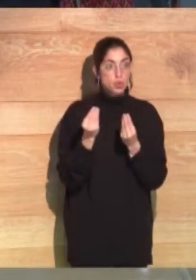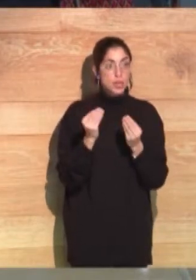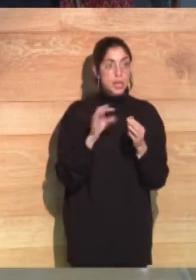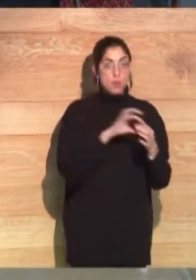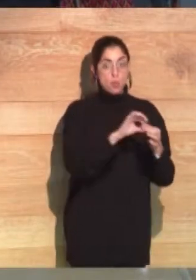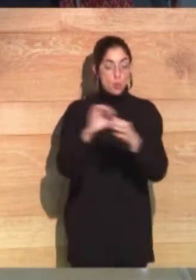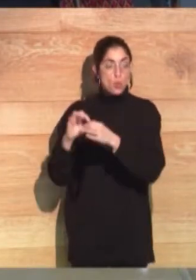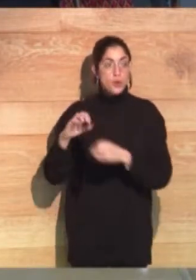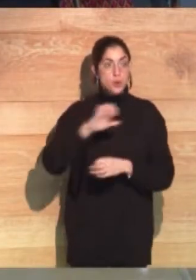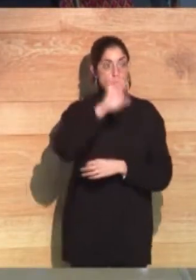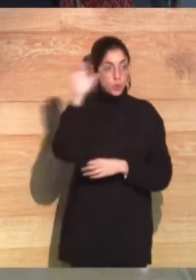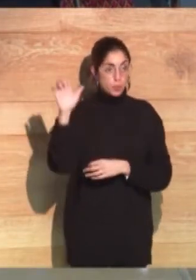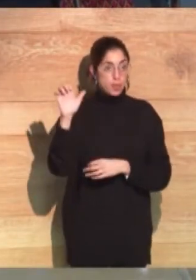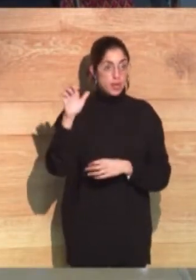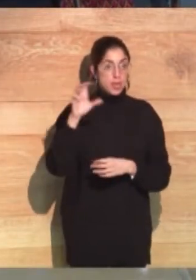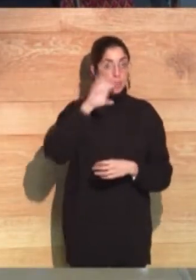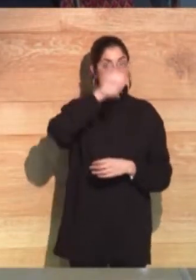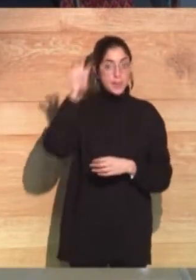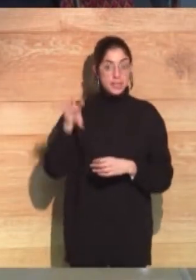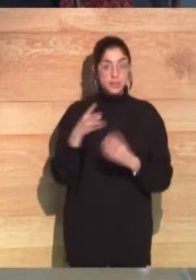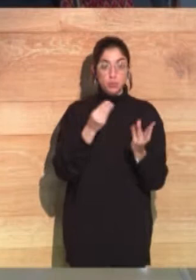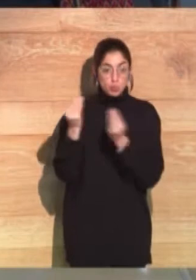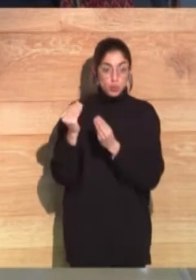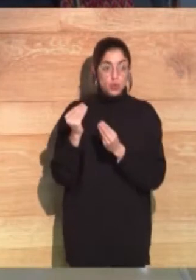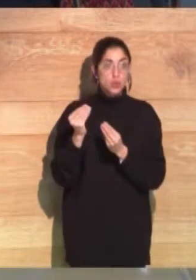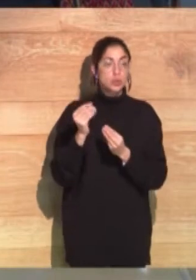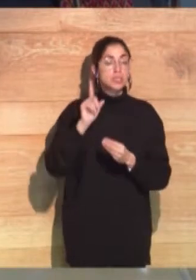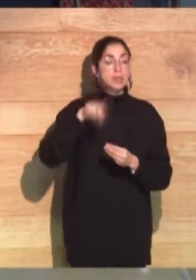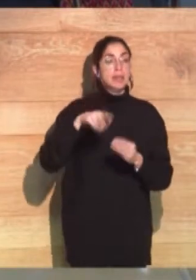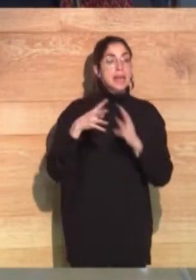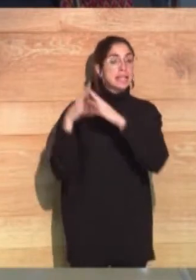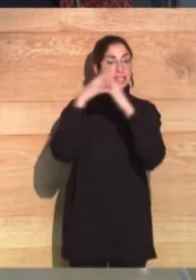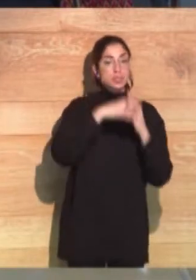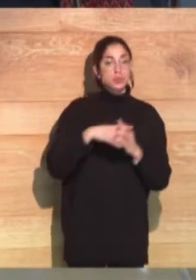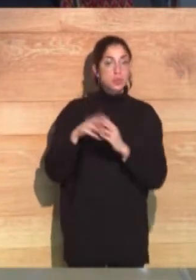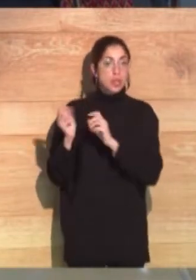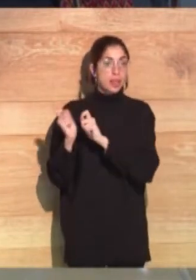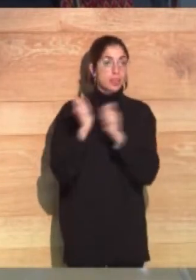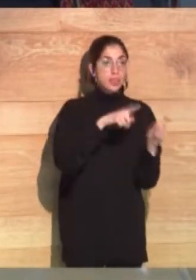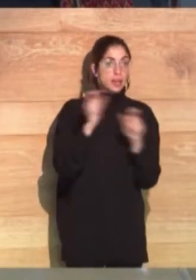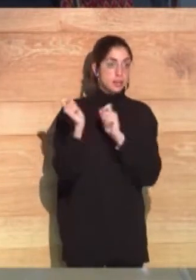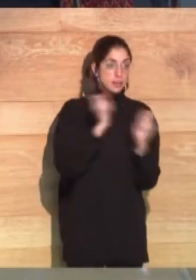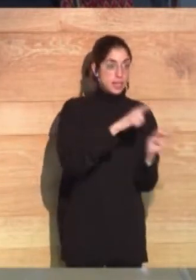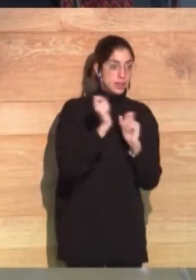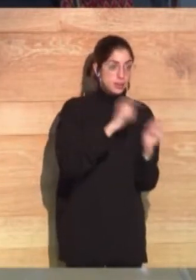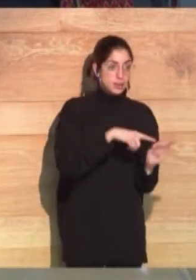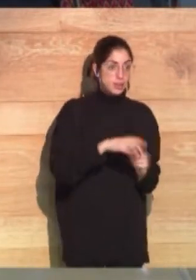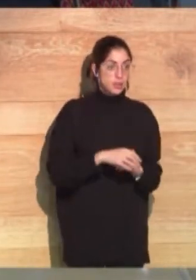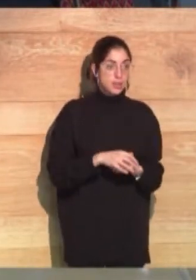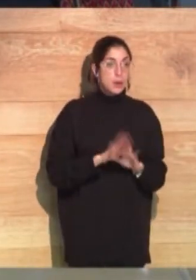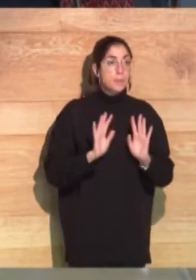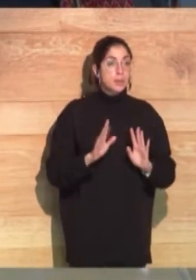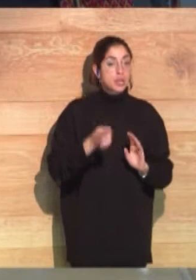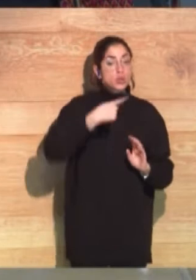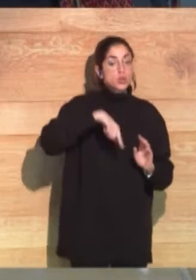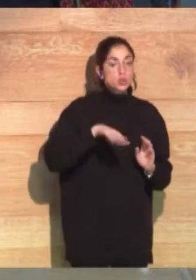muchos países y Estados Unidos también han donado vacunas, millones de dosis. Seguimos